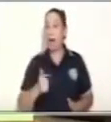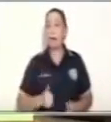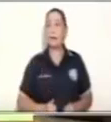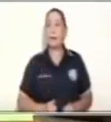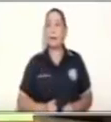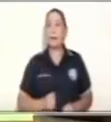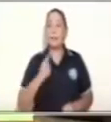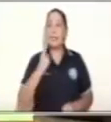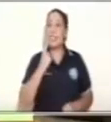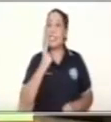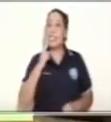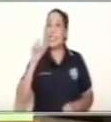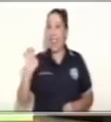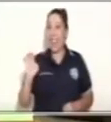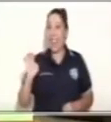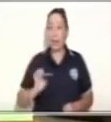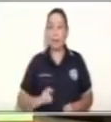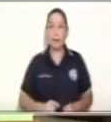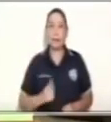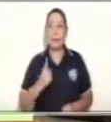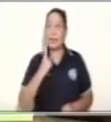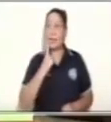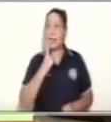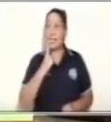Sa, se,